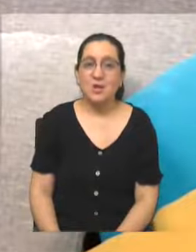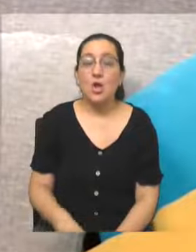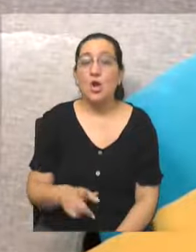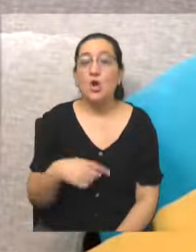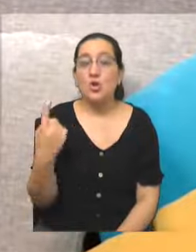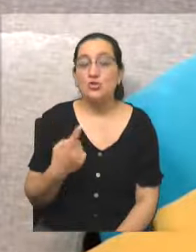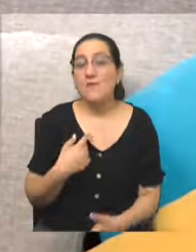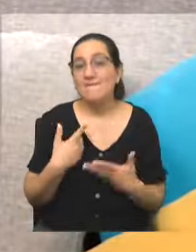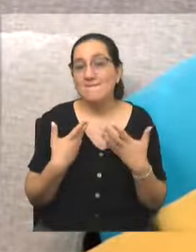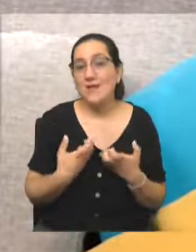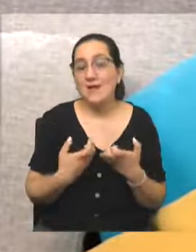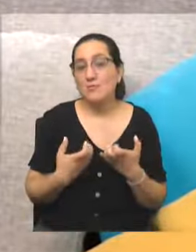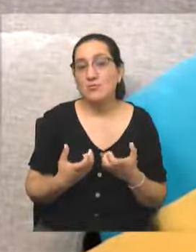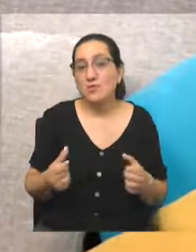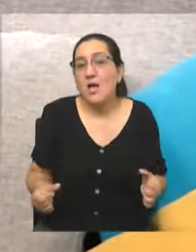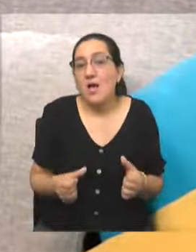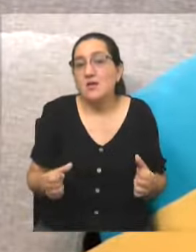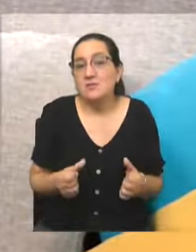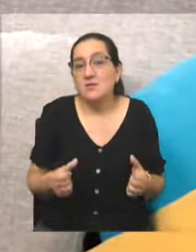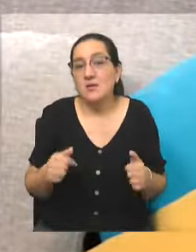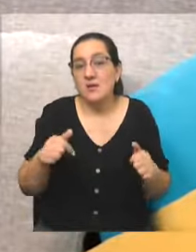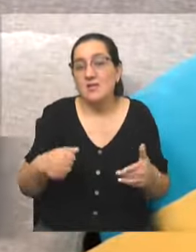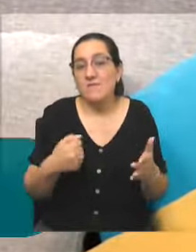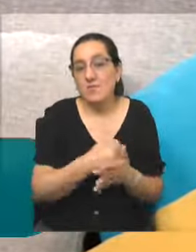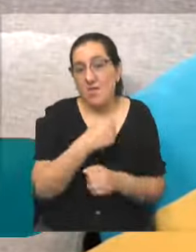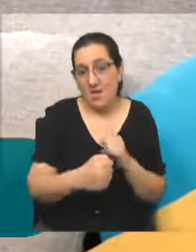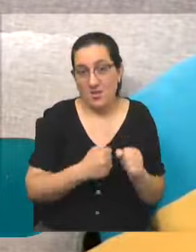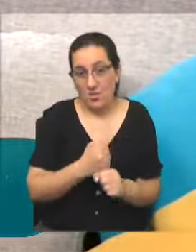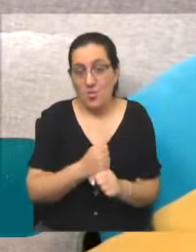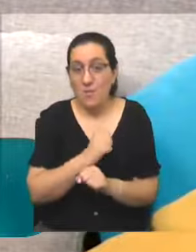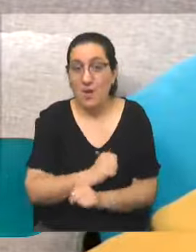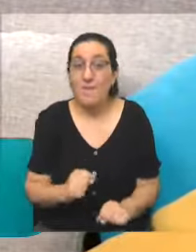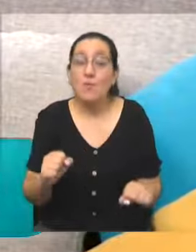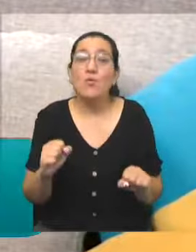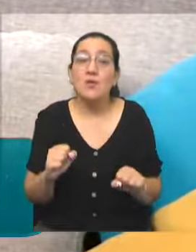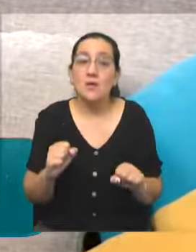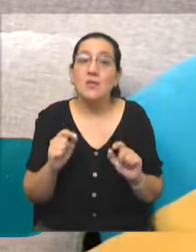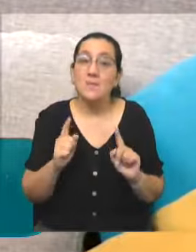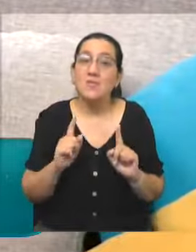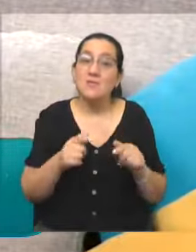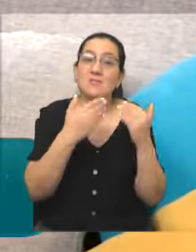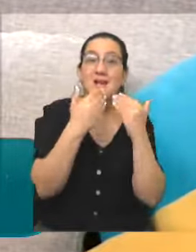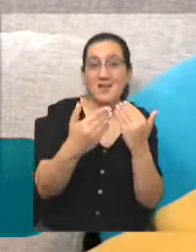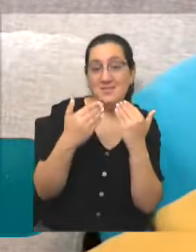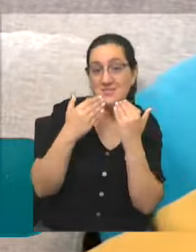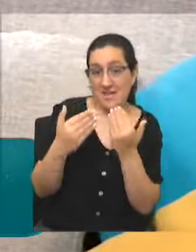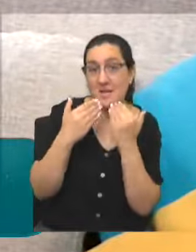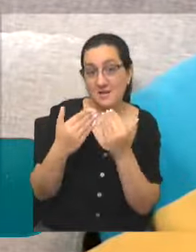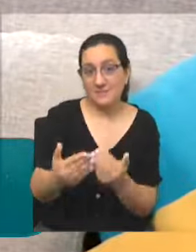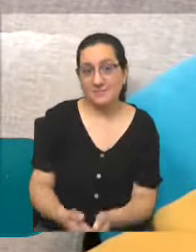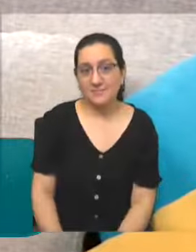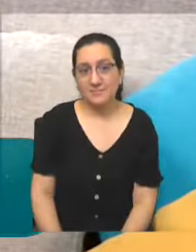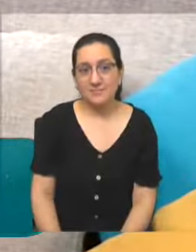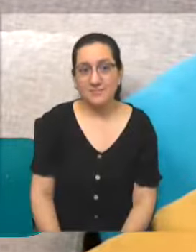nosotros querramos manifestar en este fin de año. Y para poder manifestar, también tenemos que agradecer. ¿Manifestar a quién?